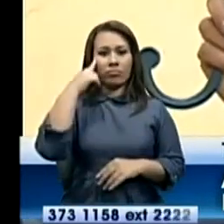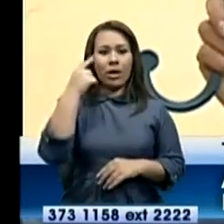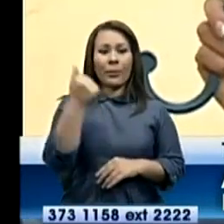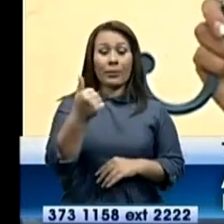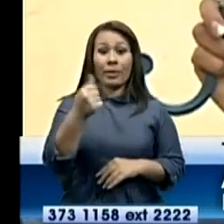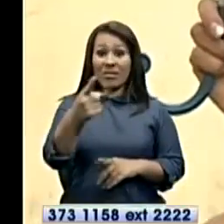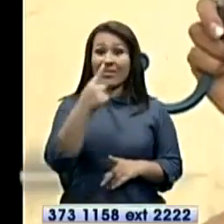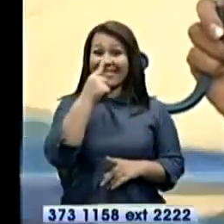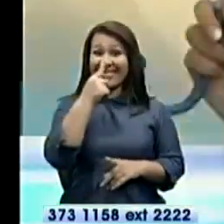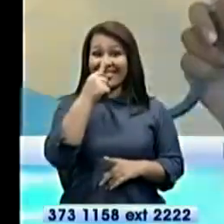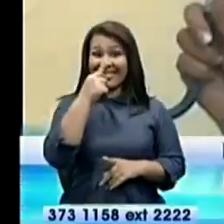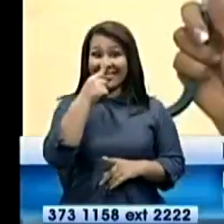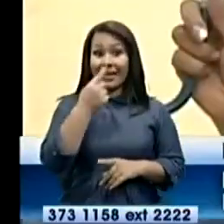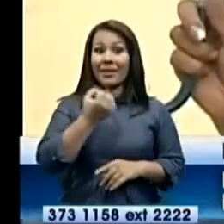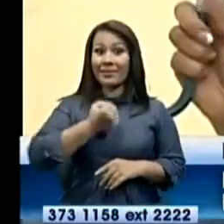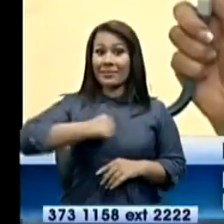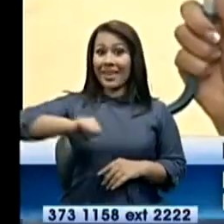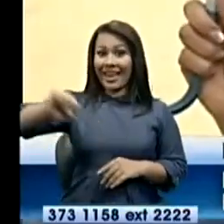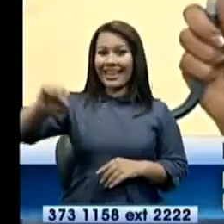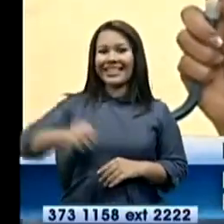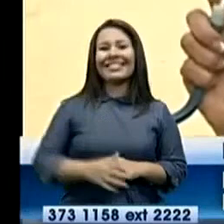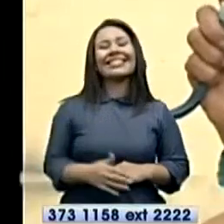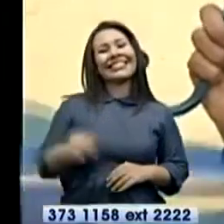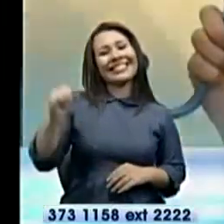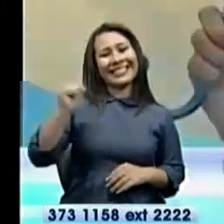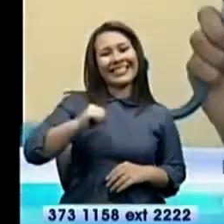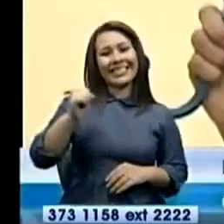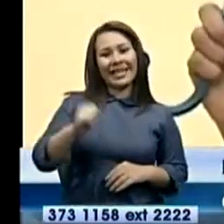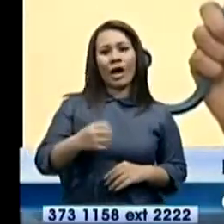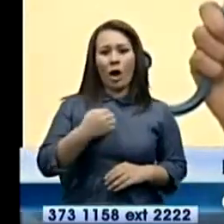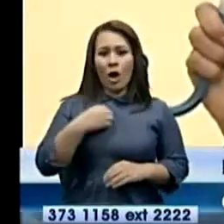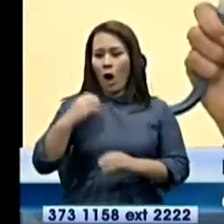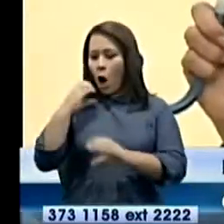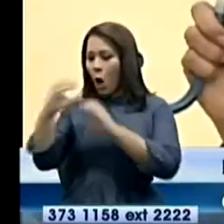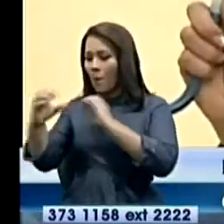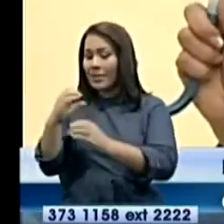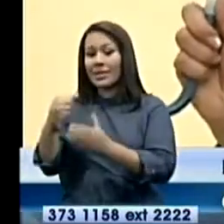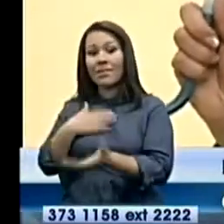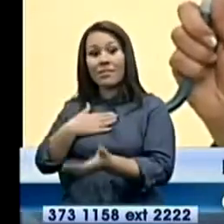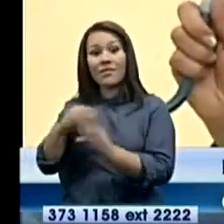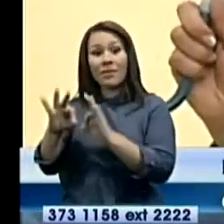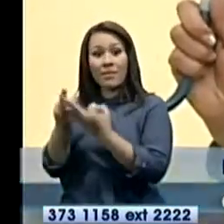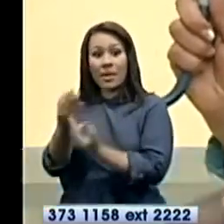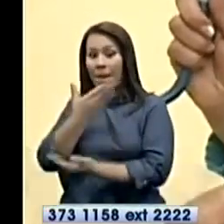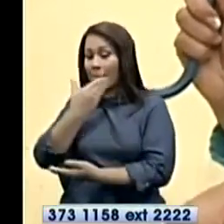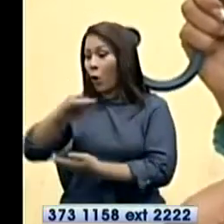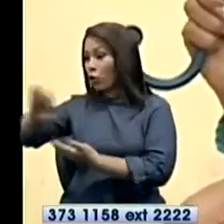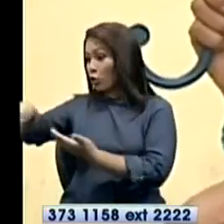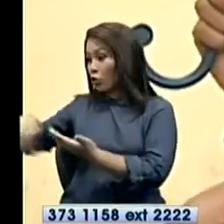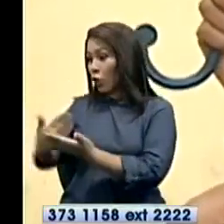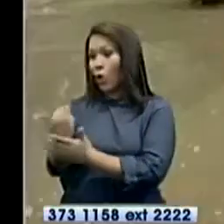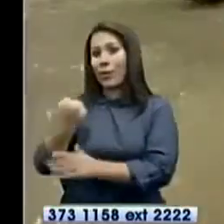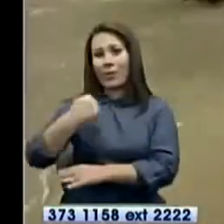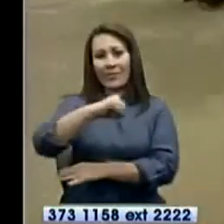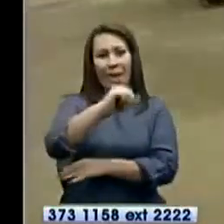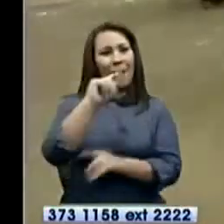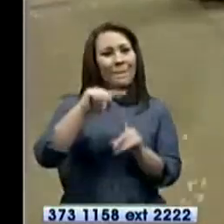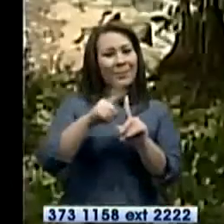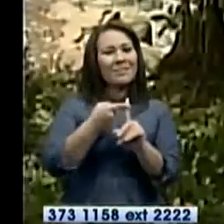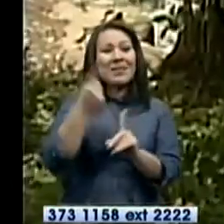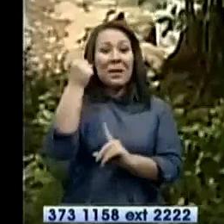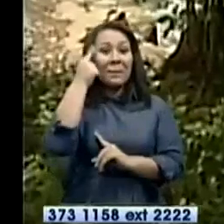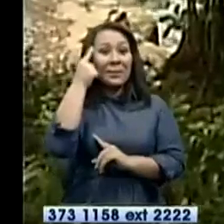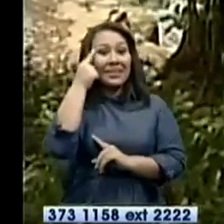le interesaría de pronto irse? Sí, pero conversaría con mi familia para irnos todos. Va a pensarlo entonces. Voy a pensar.